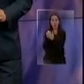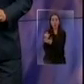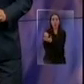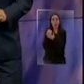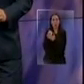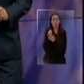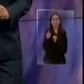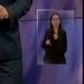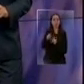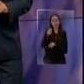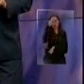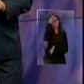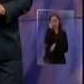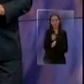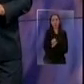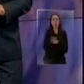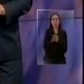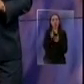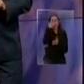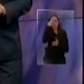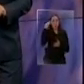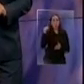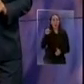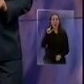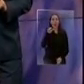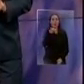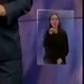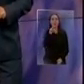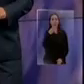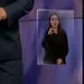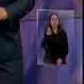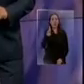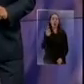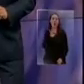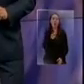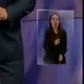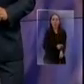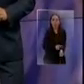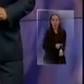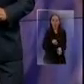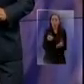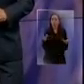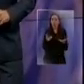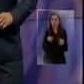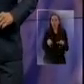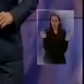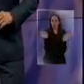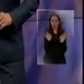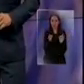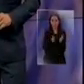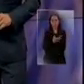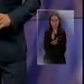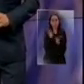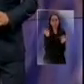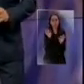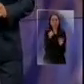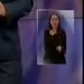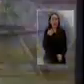ayudarnos a combatir enfermedades como, por ejemplo, el Alzheimer y también la diabetes. ¿Cómo? Aquí se lo explicamos. Ahora comienza ¿Qué